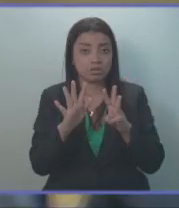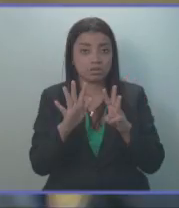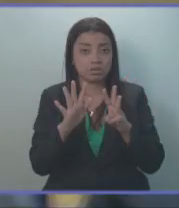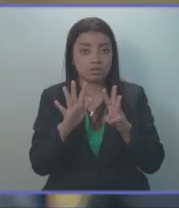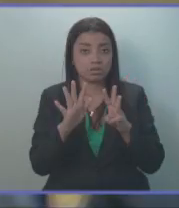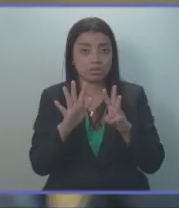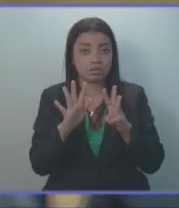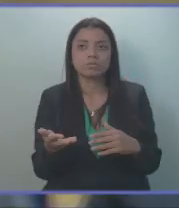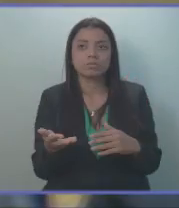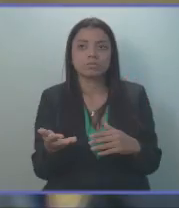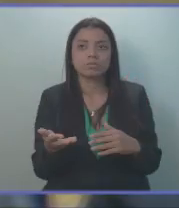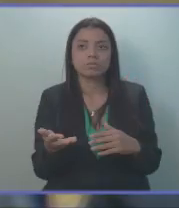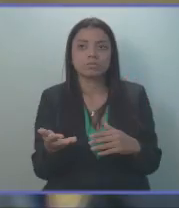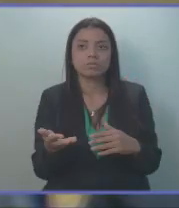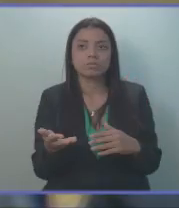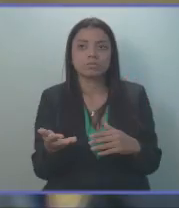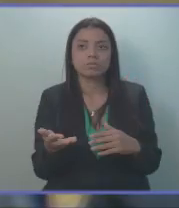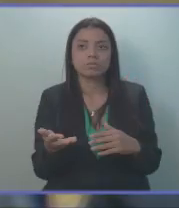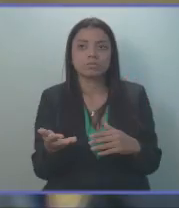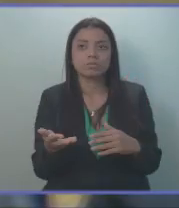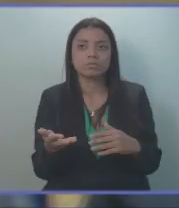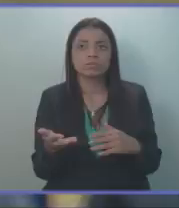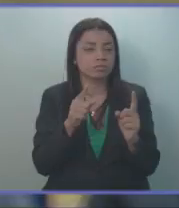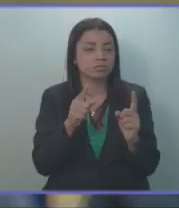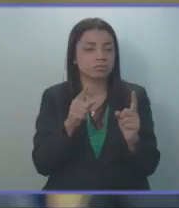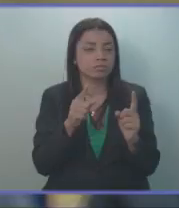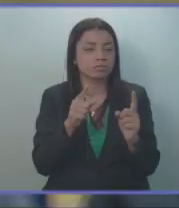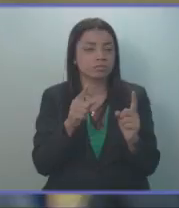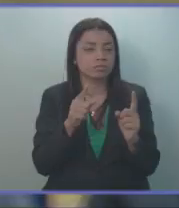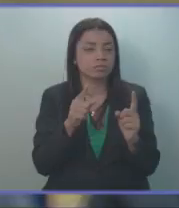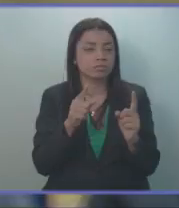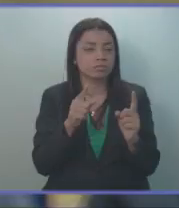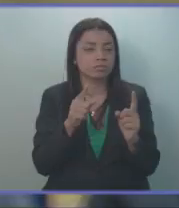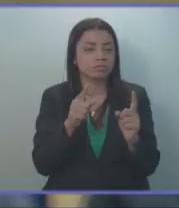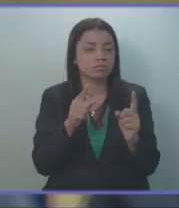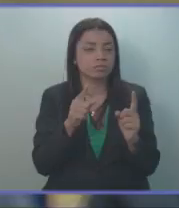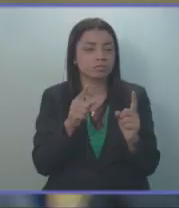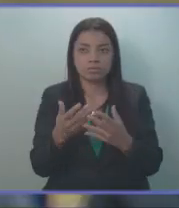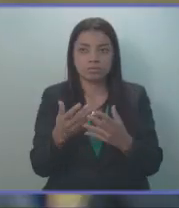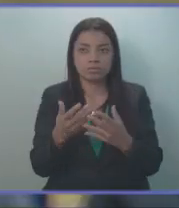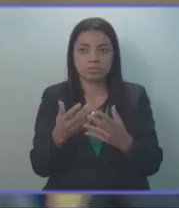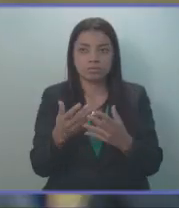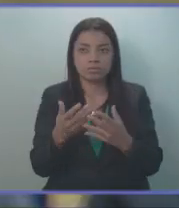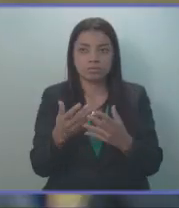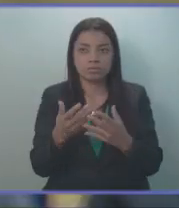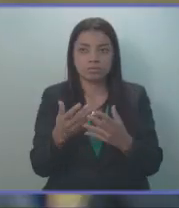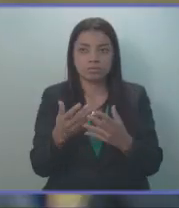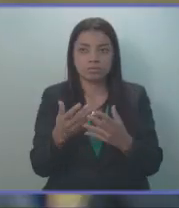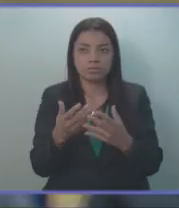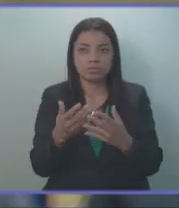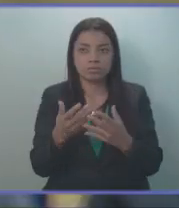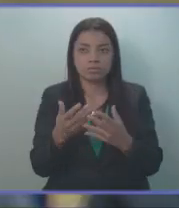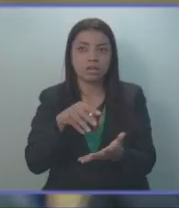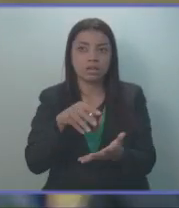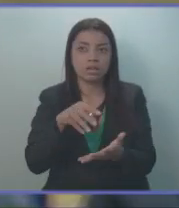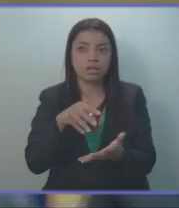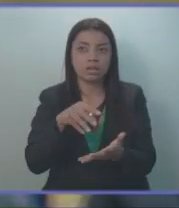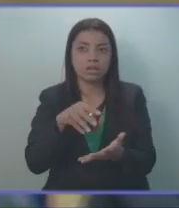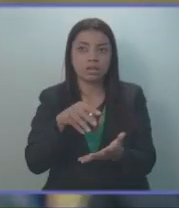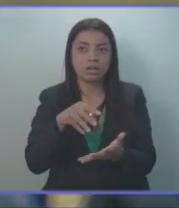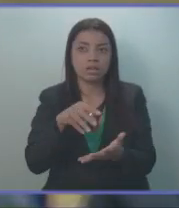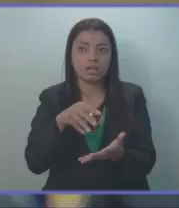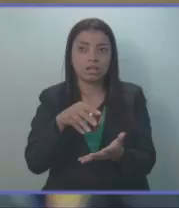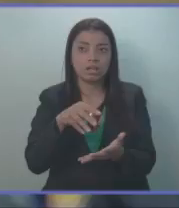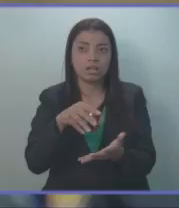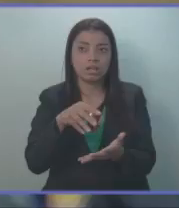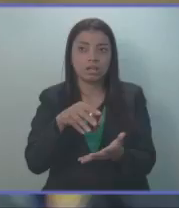otros aspectos, una modificación al destino de 800 toneladas métricas de arroz introducidas en